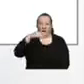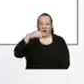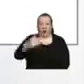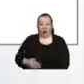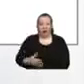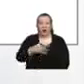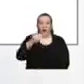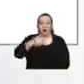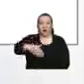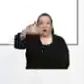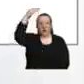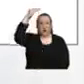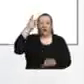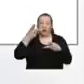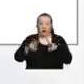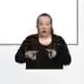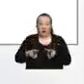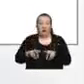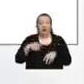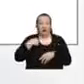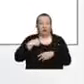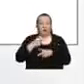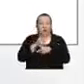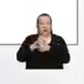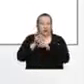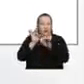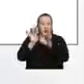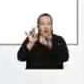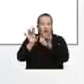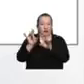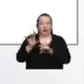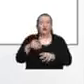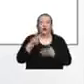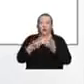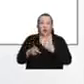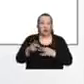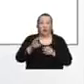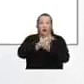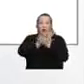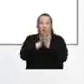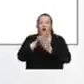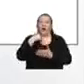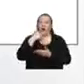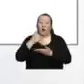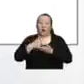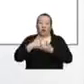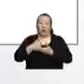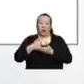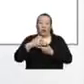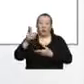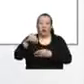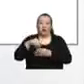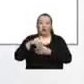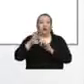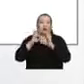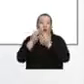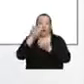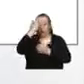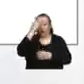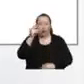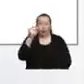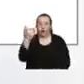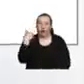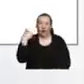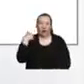mejor pero ni siquiera han incluido los beneficios de la fundación en su declaración patrimonial porque no tienen eso